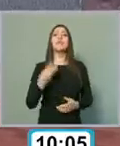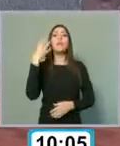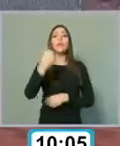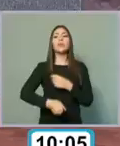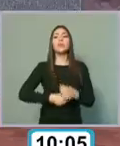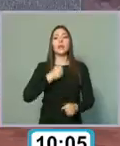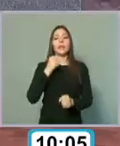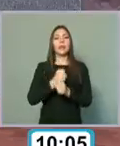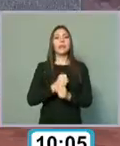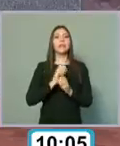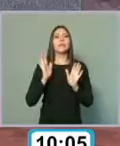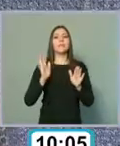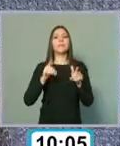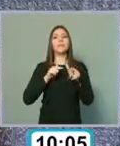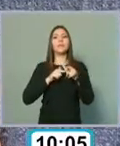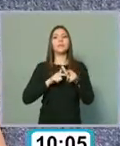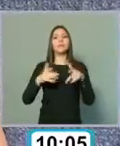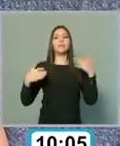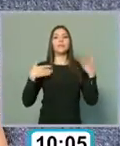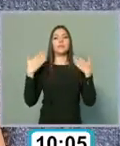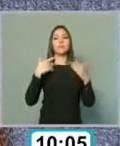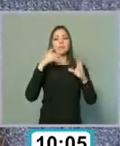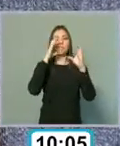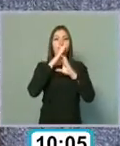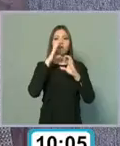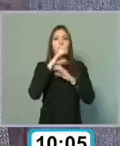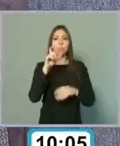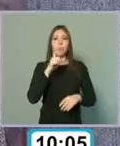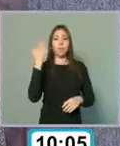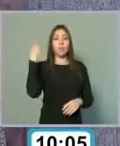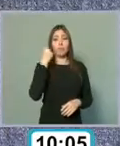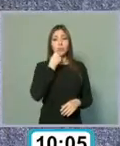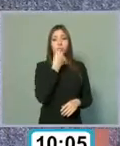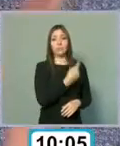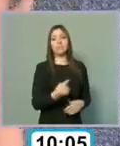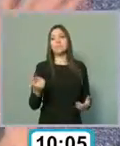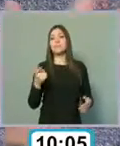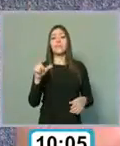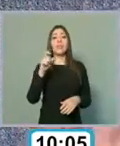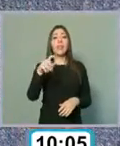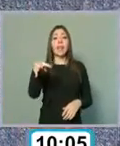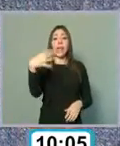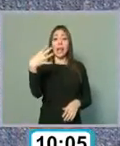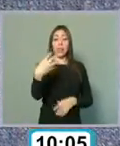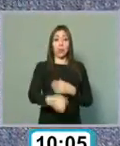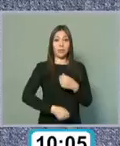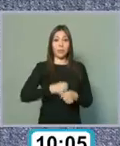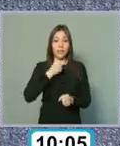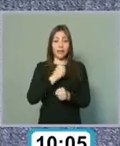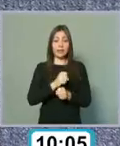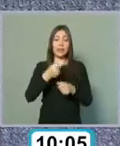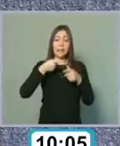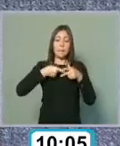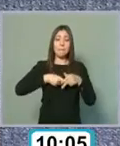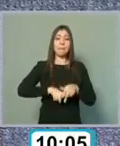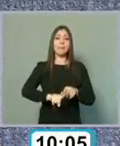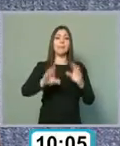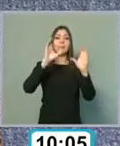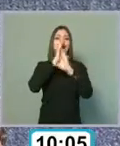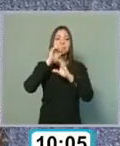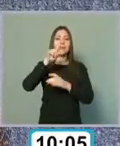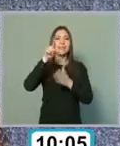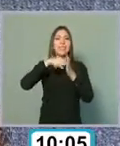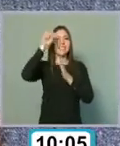ya celebrando tu carrera? Desde muy pequeña, yo lo sé. Sí, yo canto desde los 14 años en Culiacán, pero